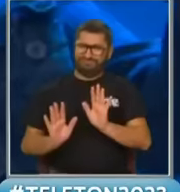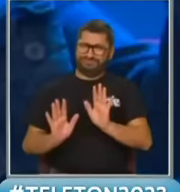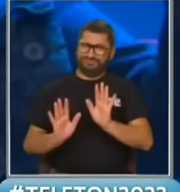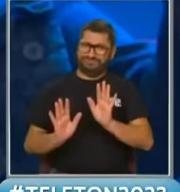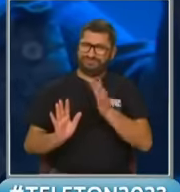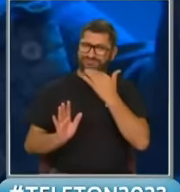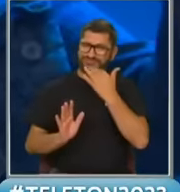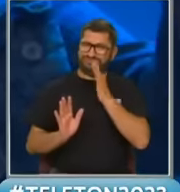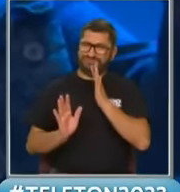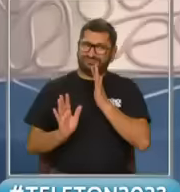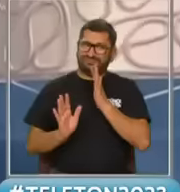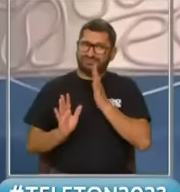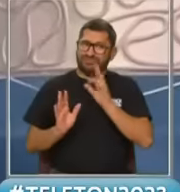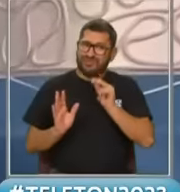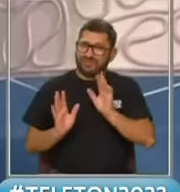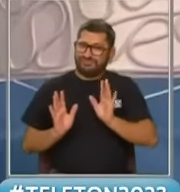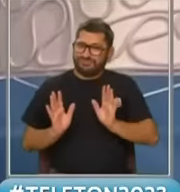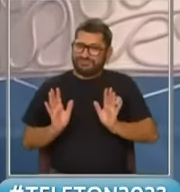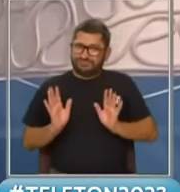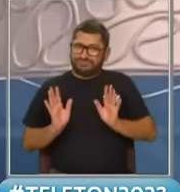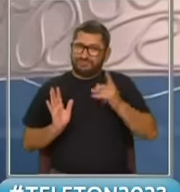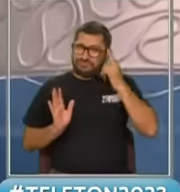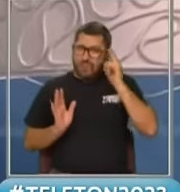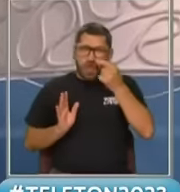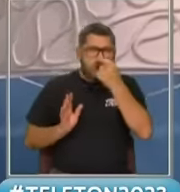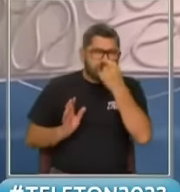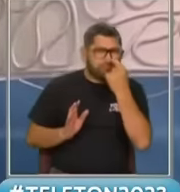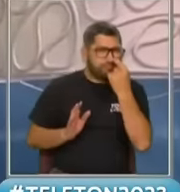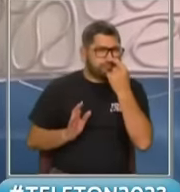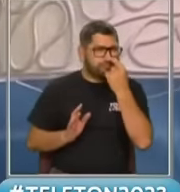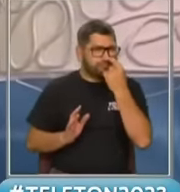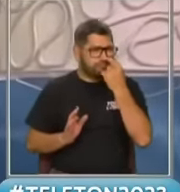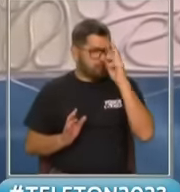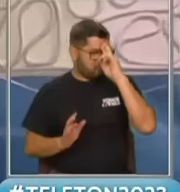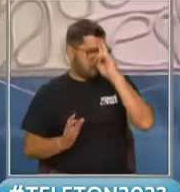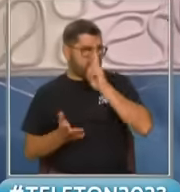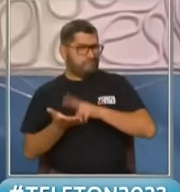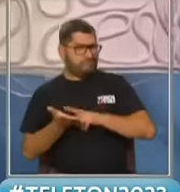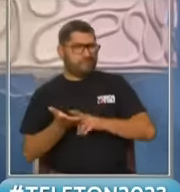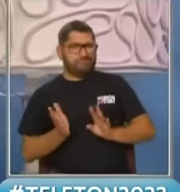No, debe ser fenómeno dos nariz. Claro, porque cuando dice, hoy